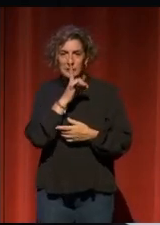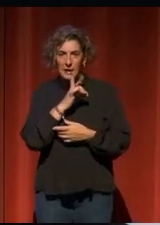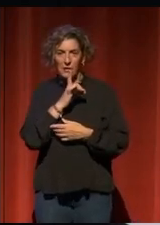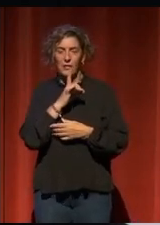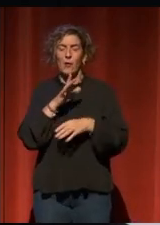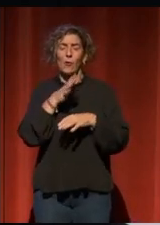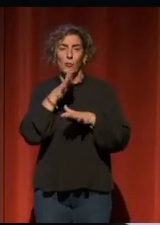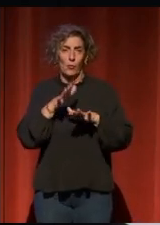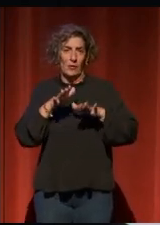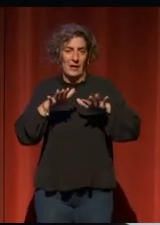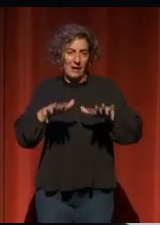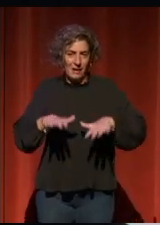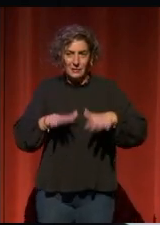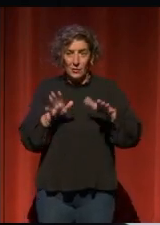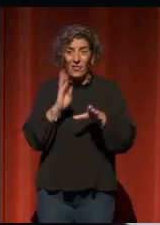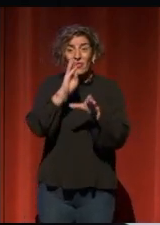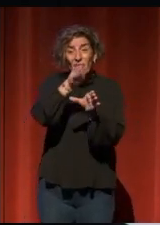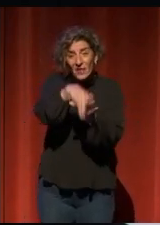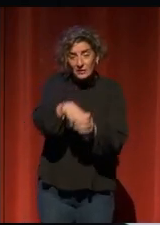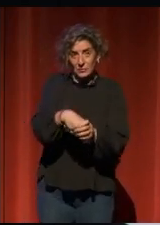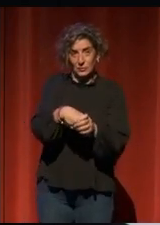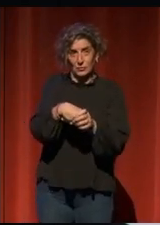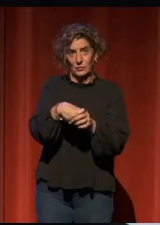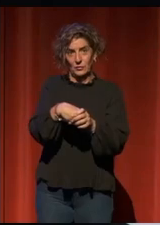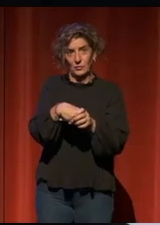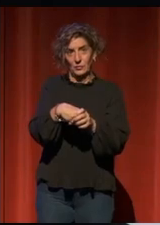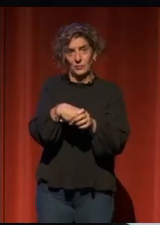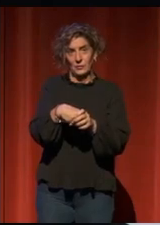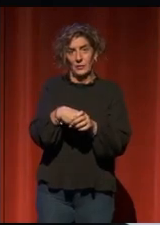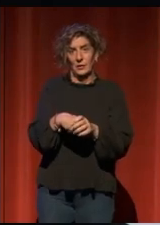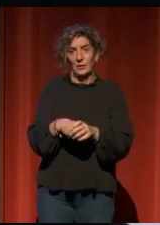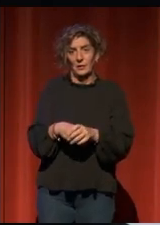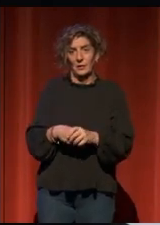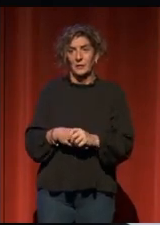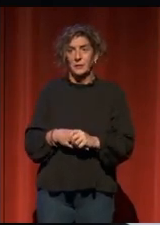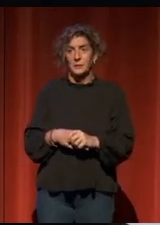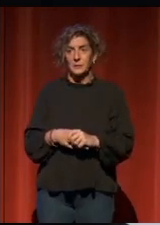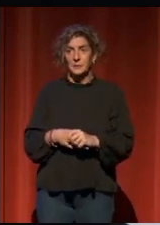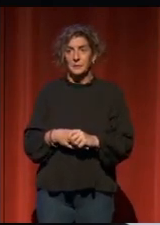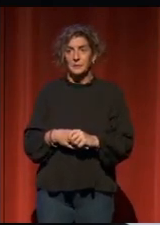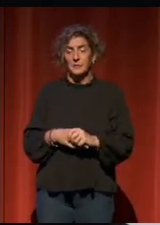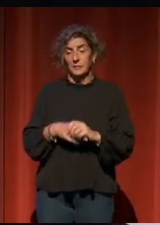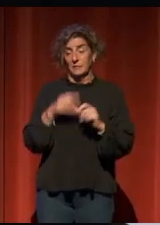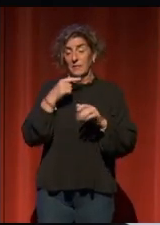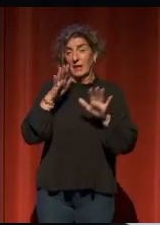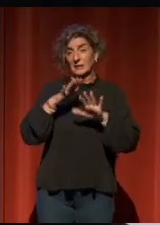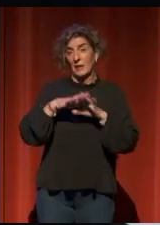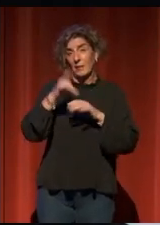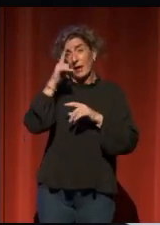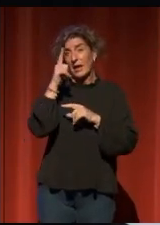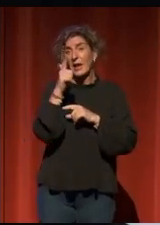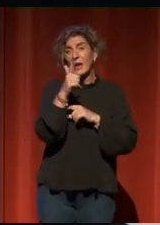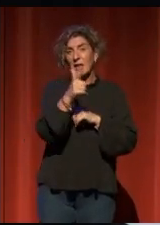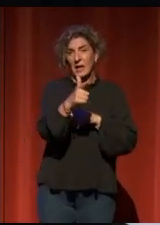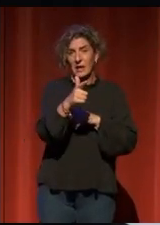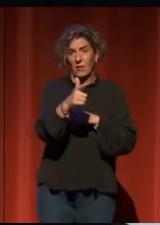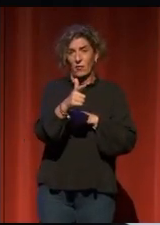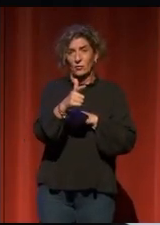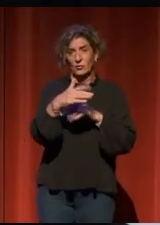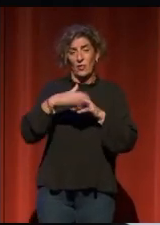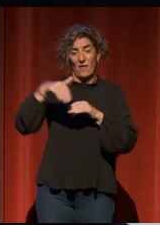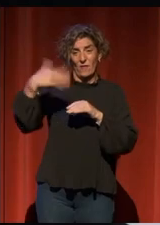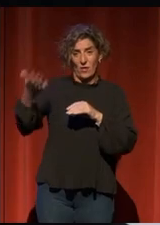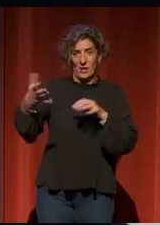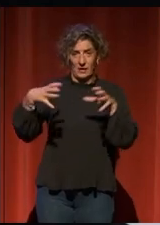lentitud de un universo que se constelaba lejos de un afuera, a